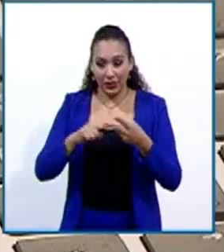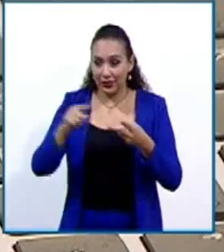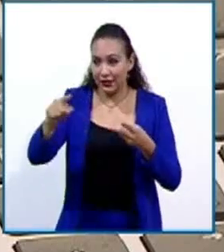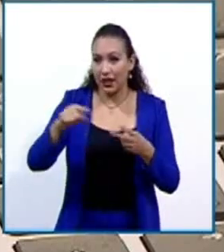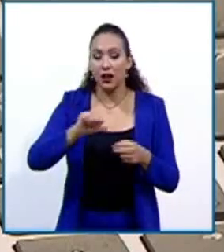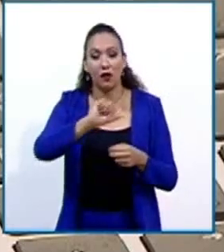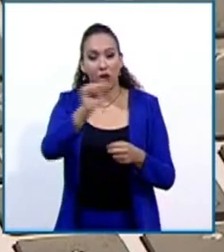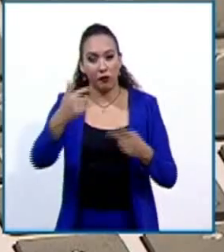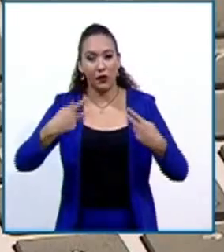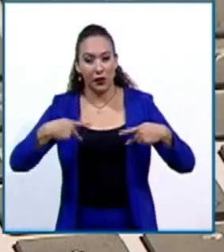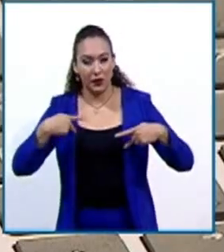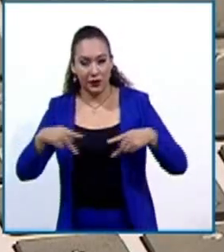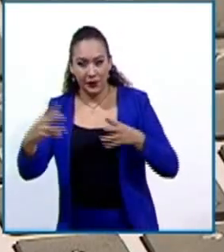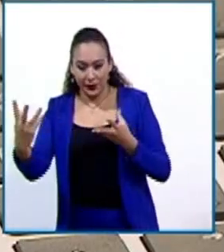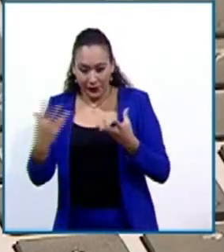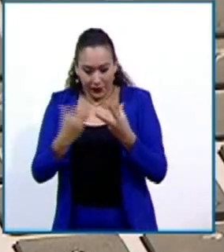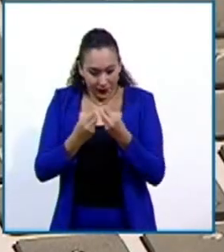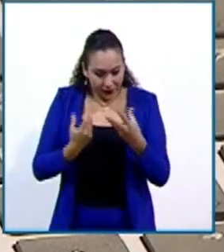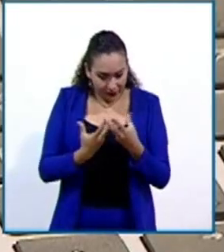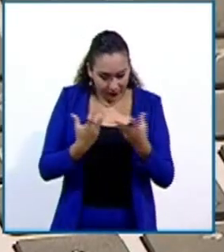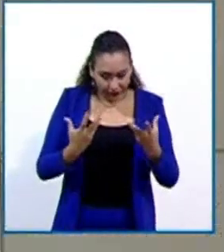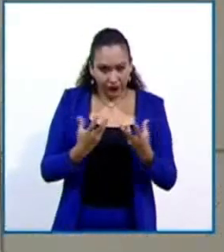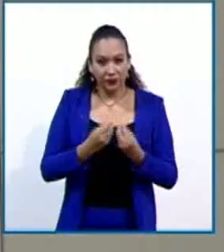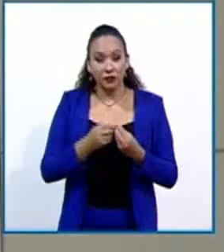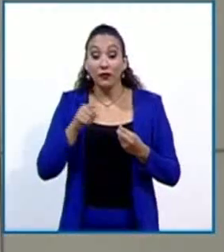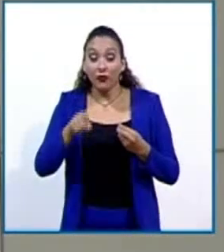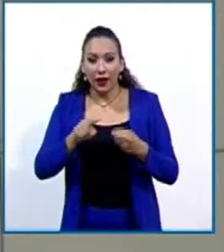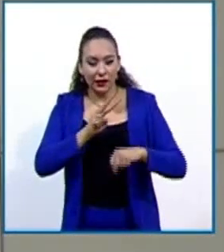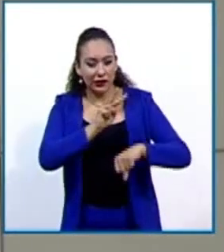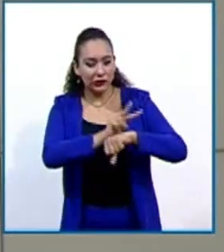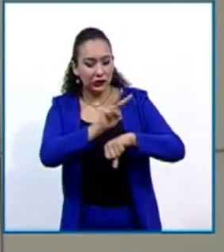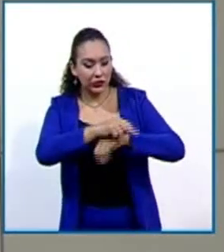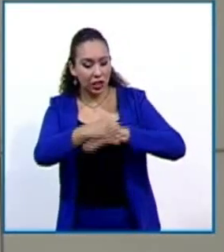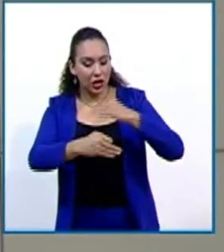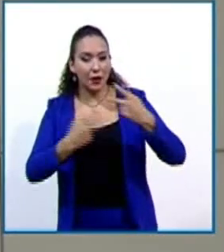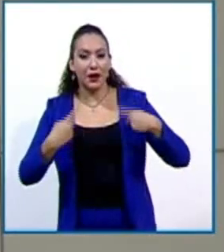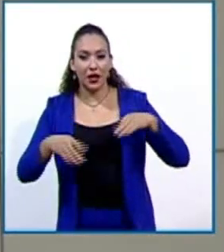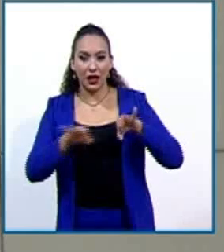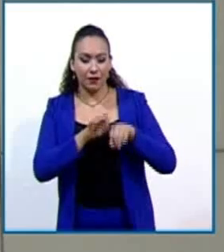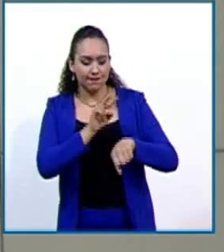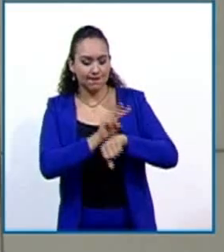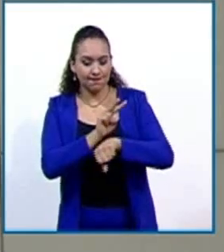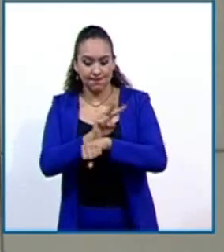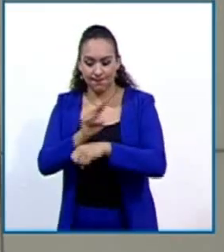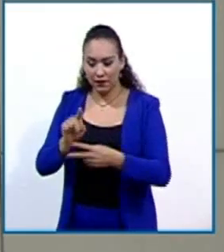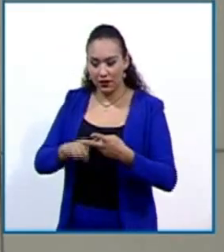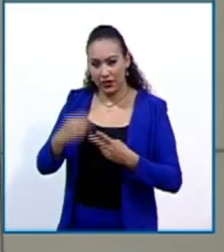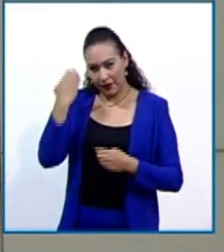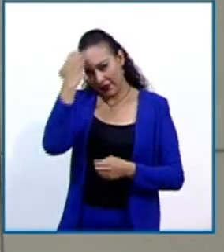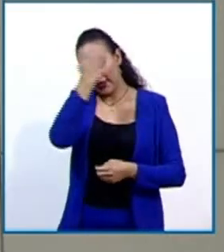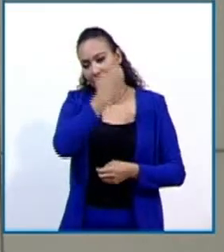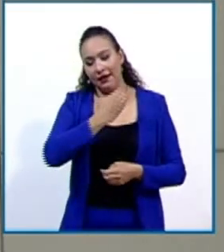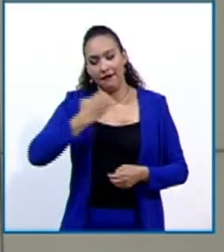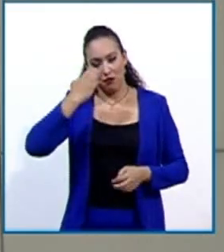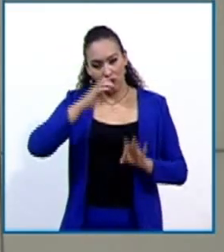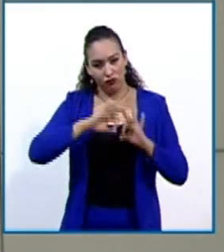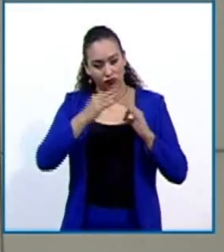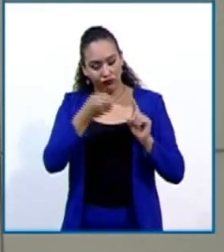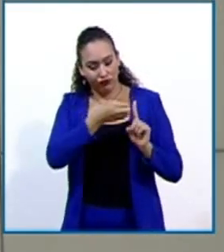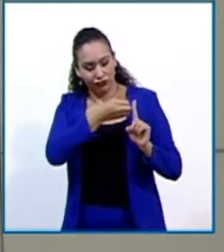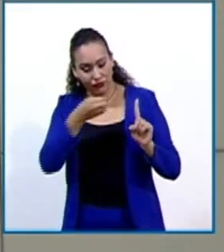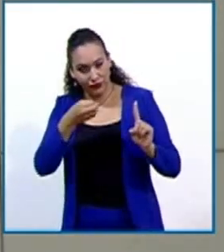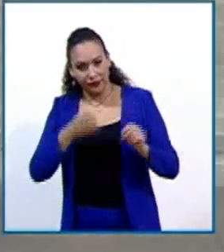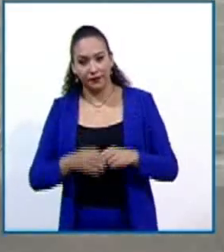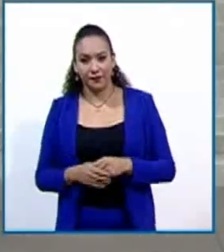personas facilitadoras, dirigirá y supervisará las actividades de su personal y los mecanismos de evaluación. Su titular tendrá entre